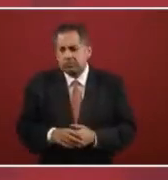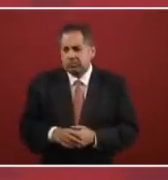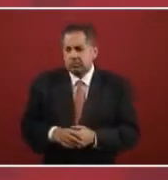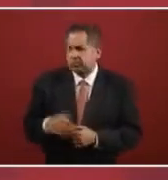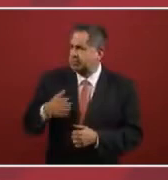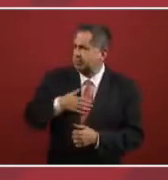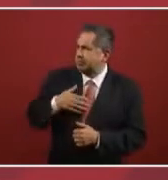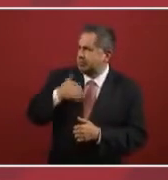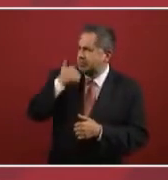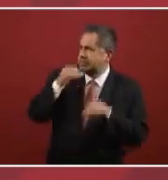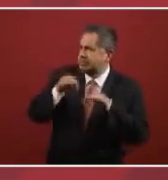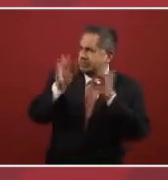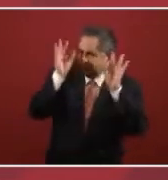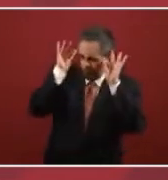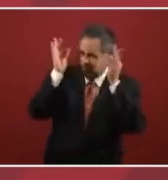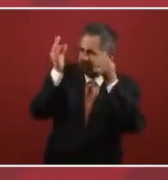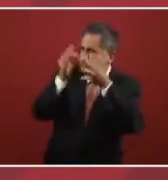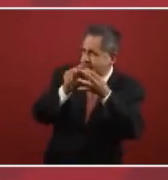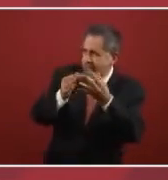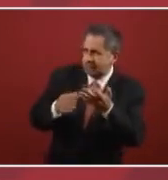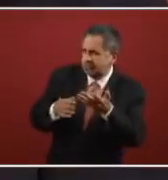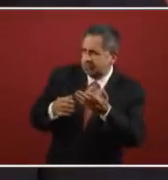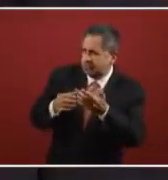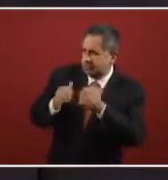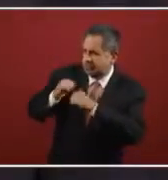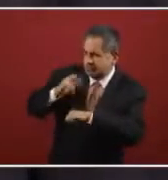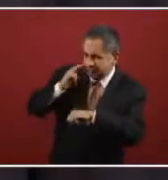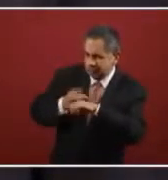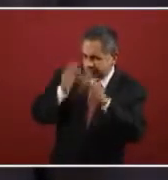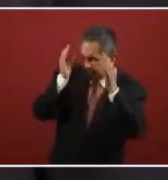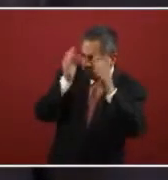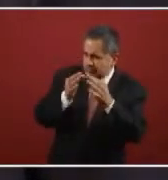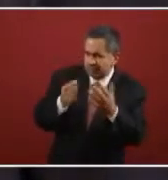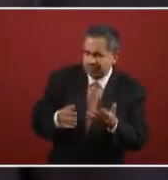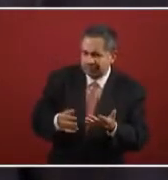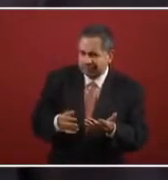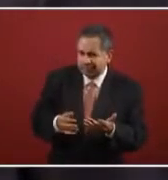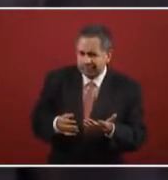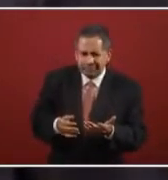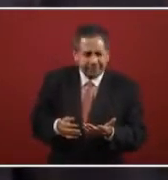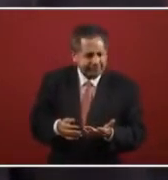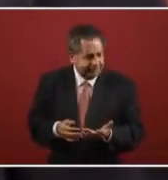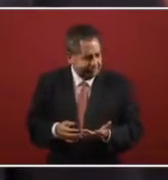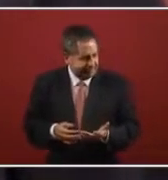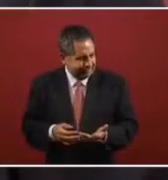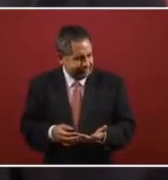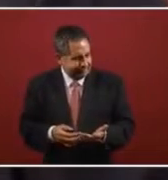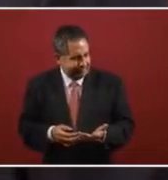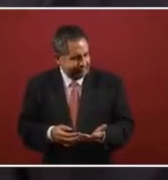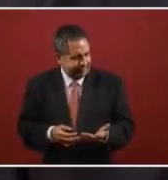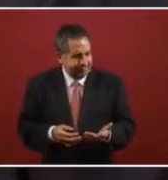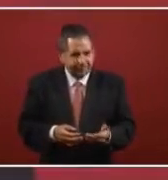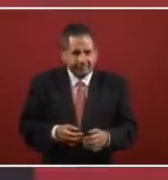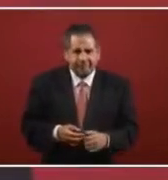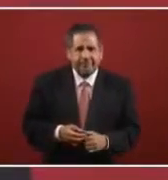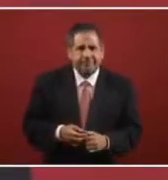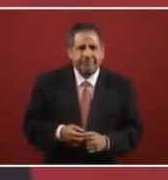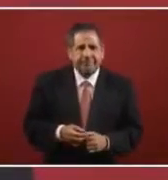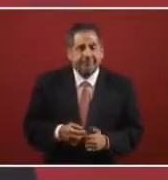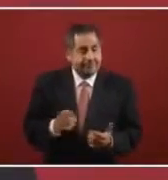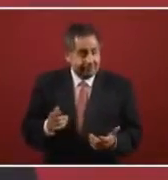Pues aduanas. I would like aduanas, customs. Eso es de que